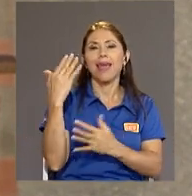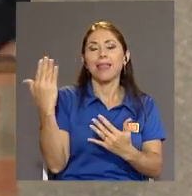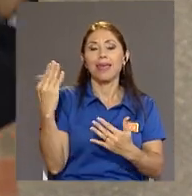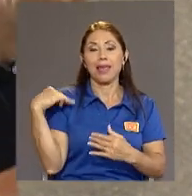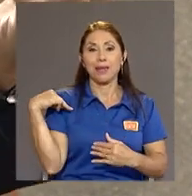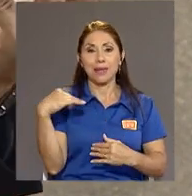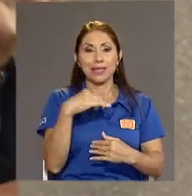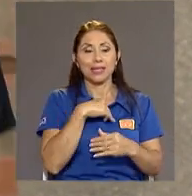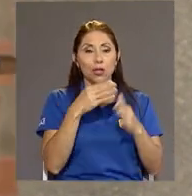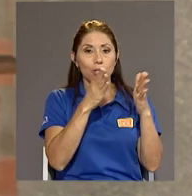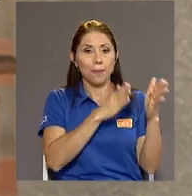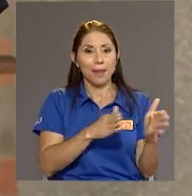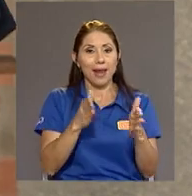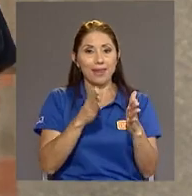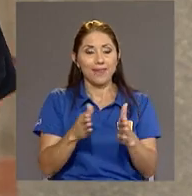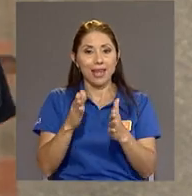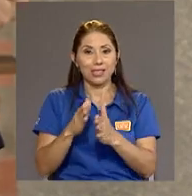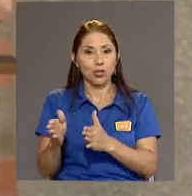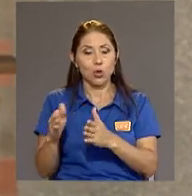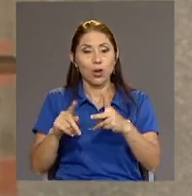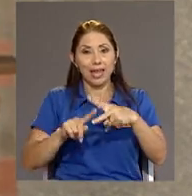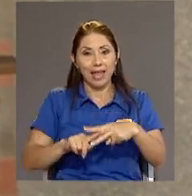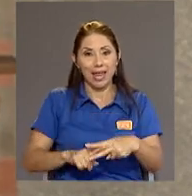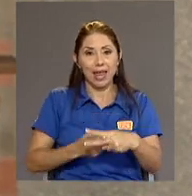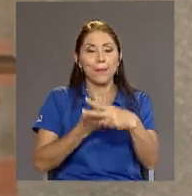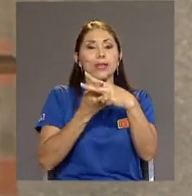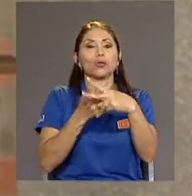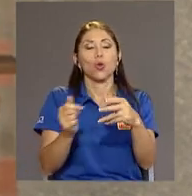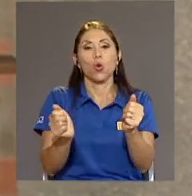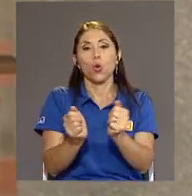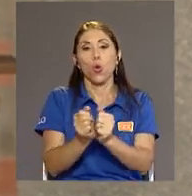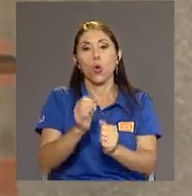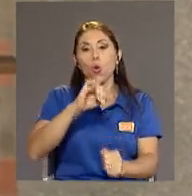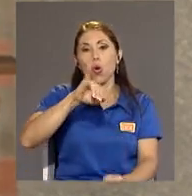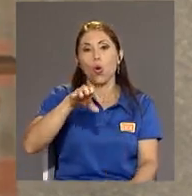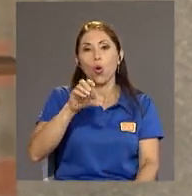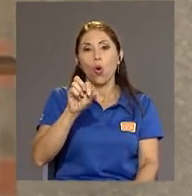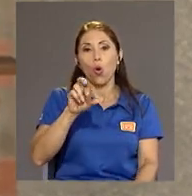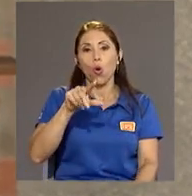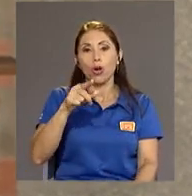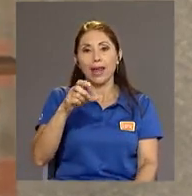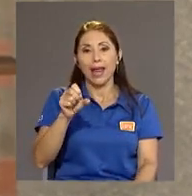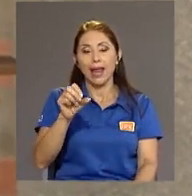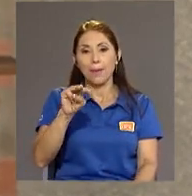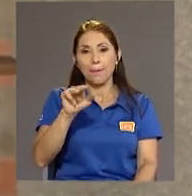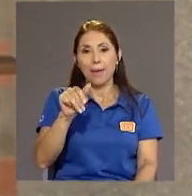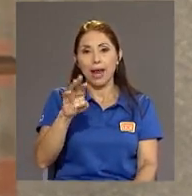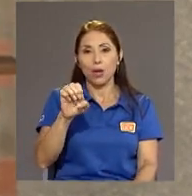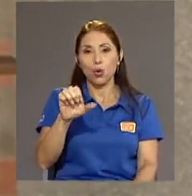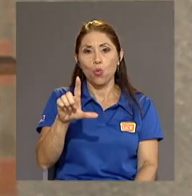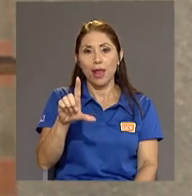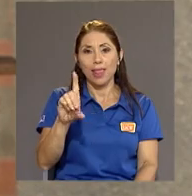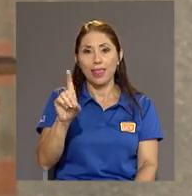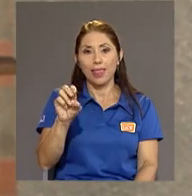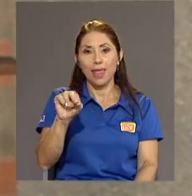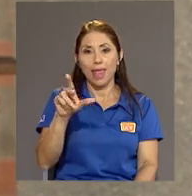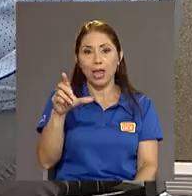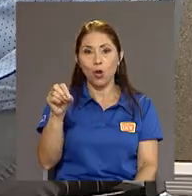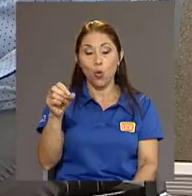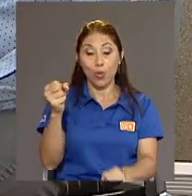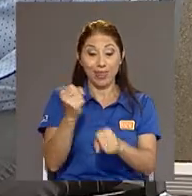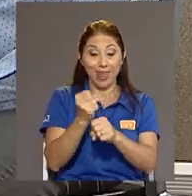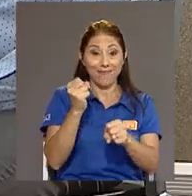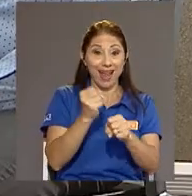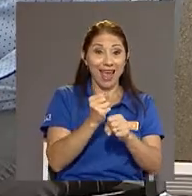Planificación, que empezó con don Jorge Manuel Dengo trabajando cerca del presidente